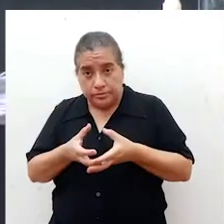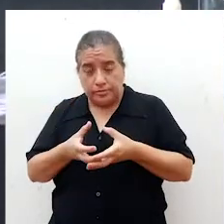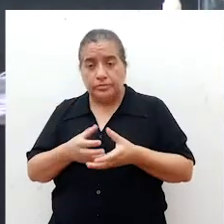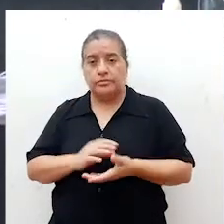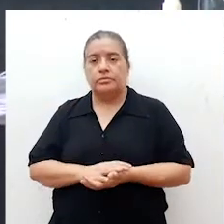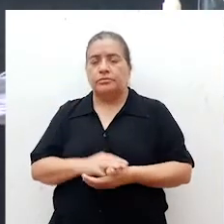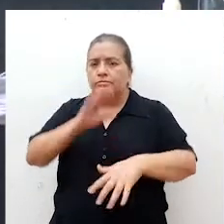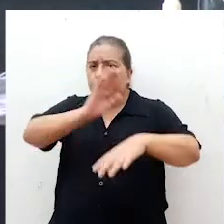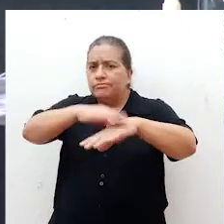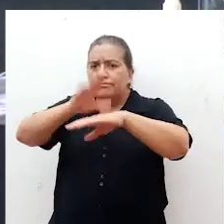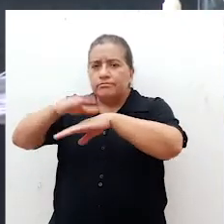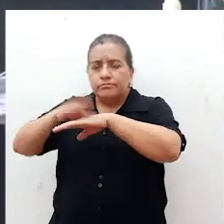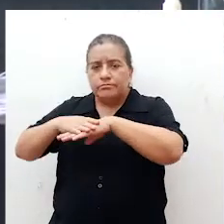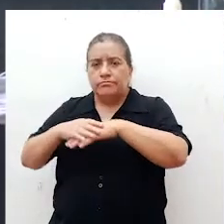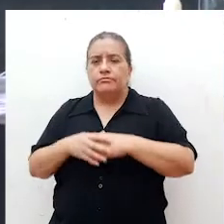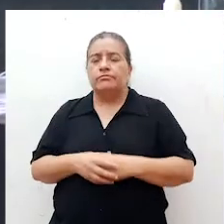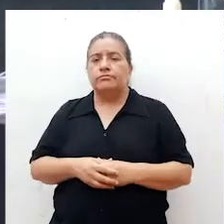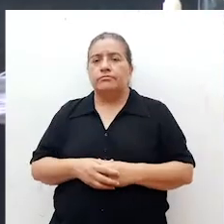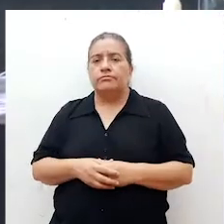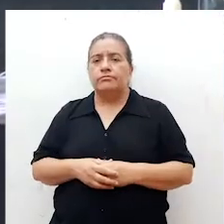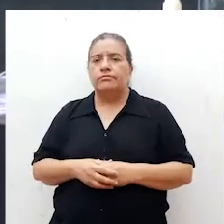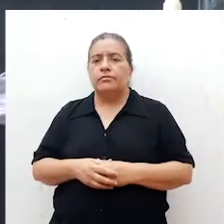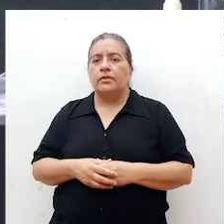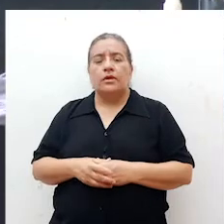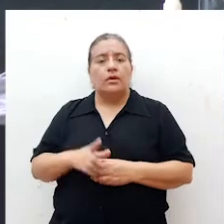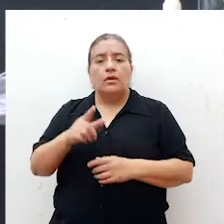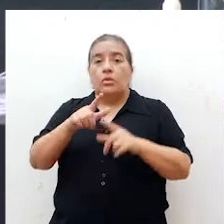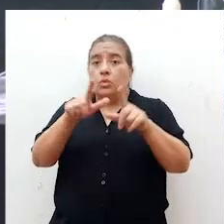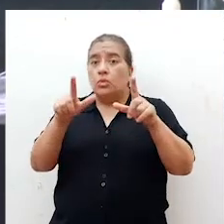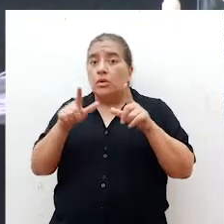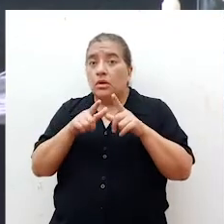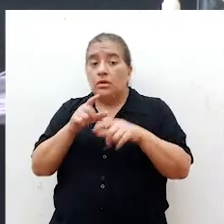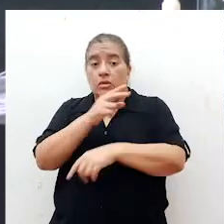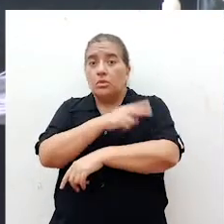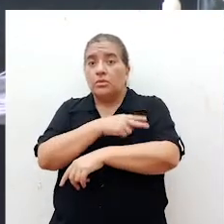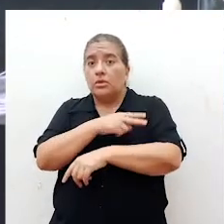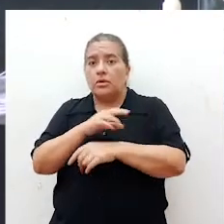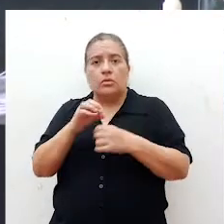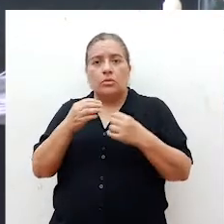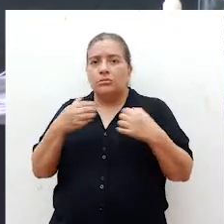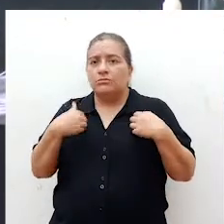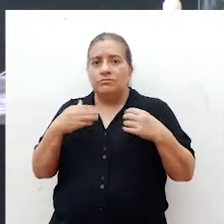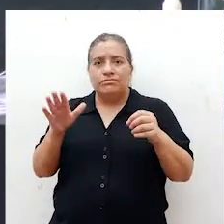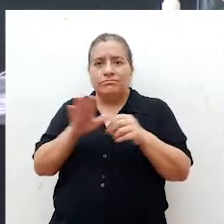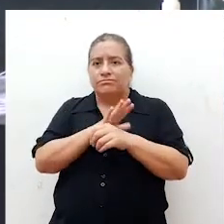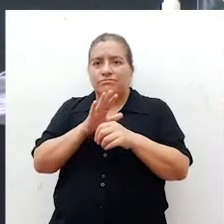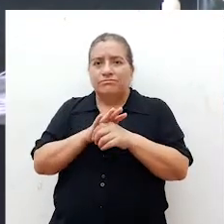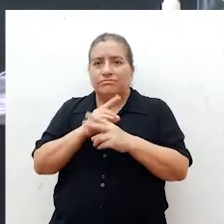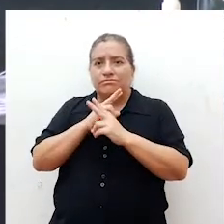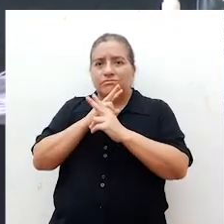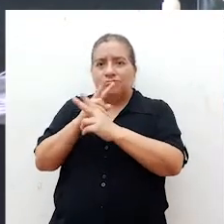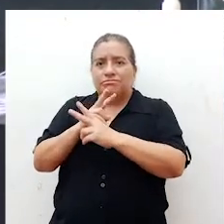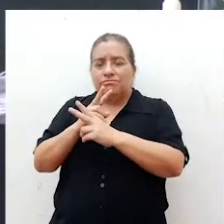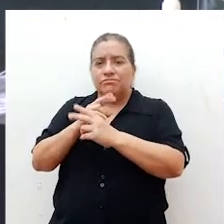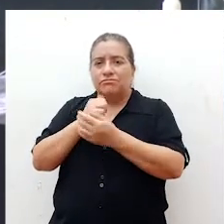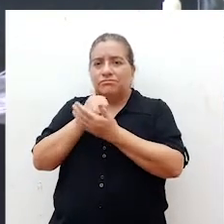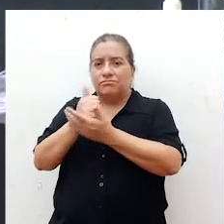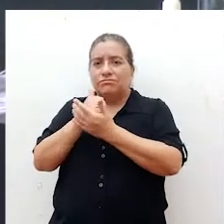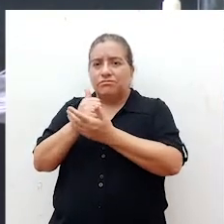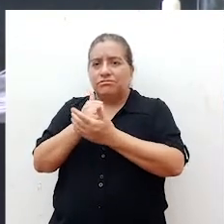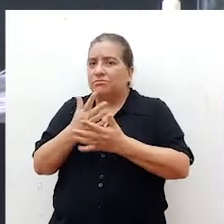sobre la pandemia, sobre el COVID-19, y advertimos que las regiones no tenían capacidad para